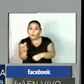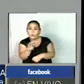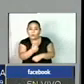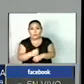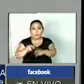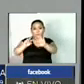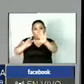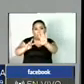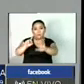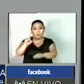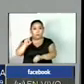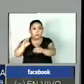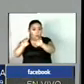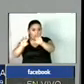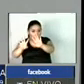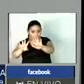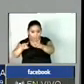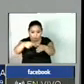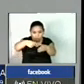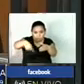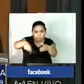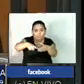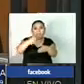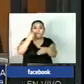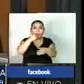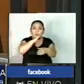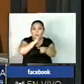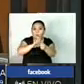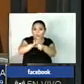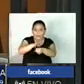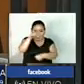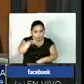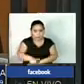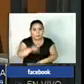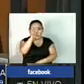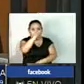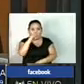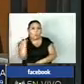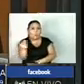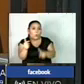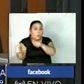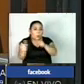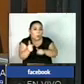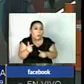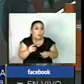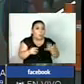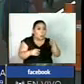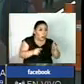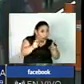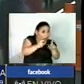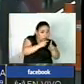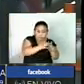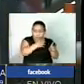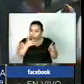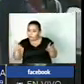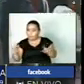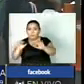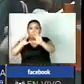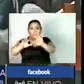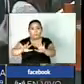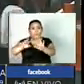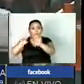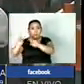719 casos que han sido determinados positivos en nuestro país el rango de edad va desde el año hasta los 87 años